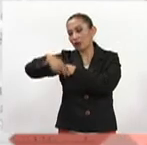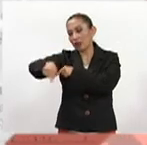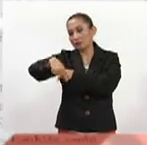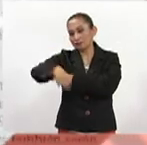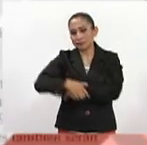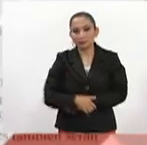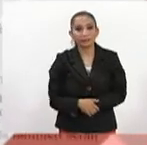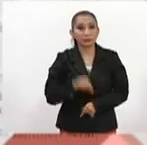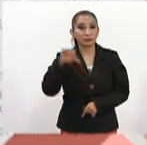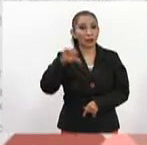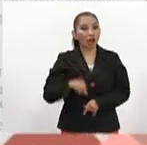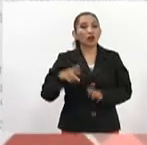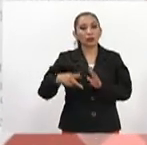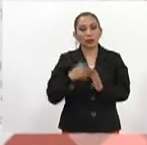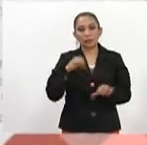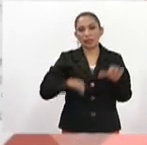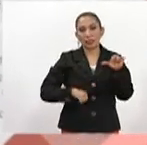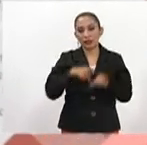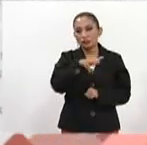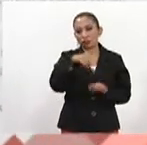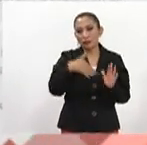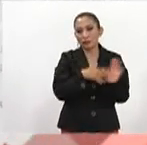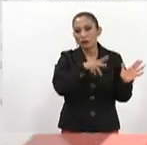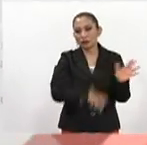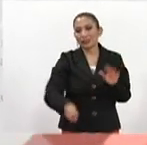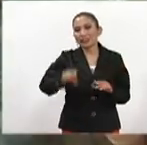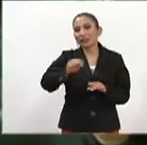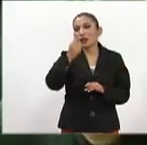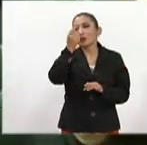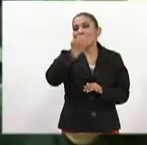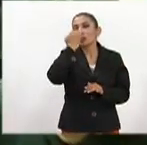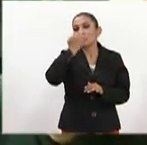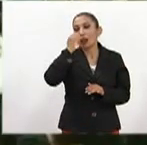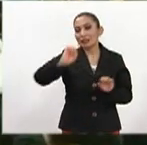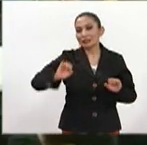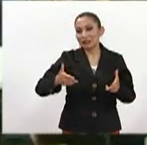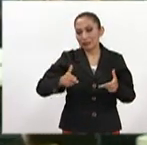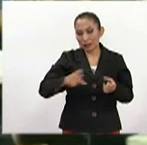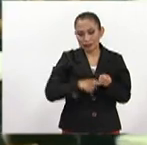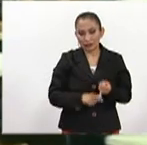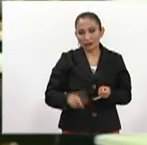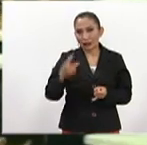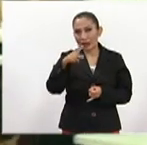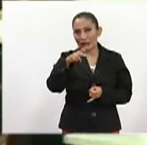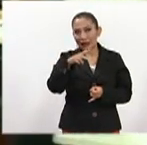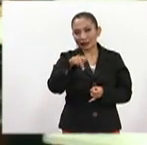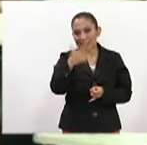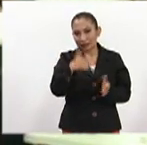semanas. Hoy reanudan actividades 18.871 planteles en Chiapas,